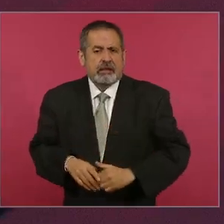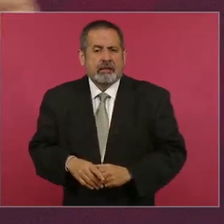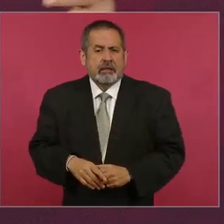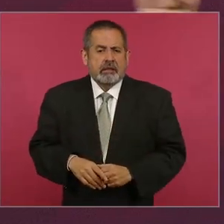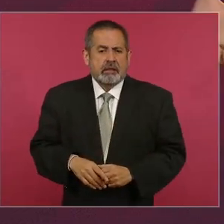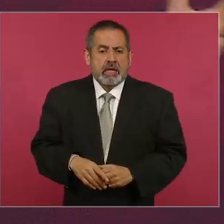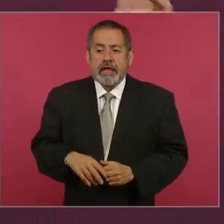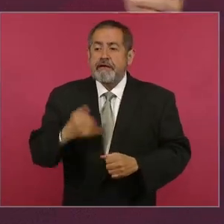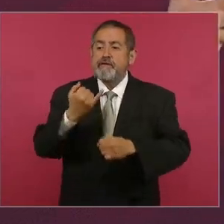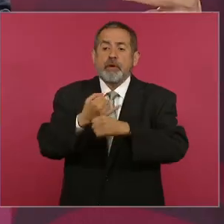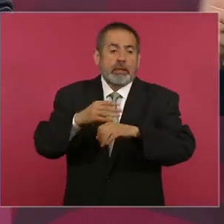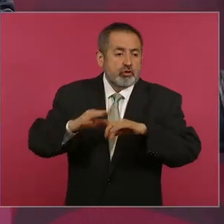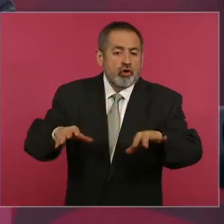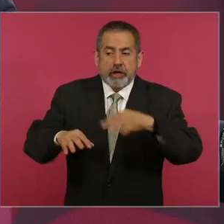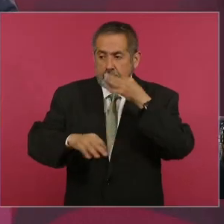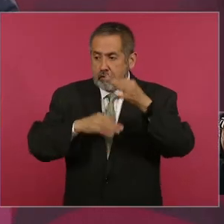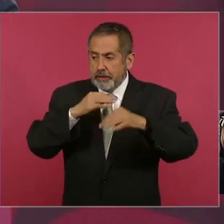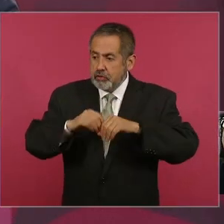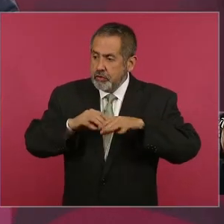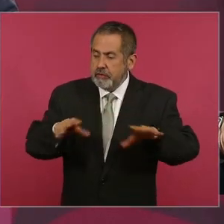pero que se informe.